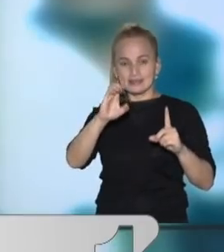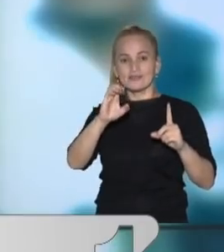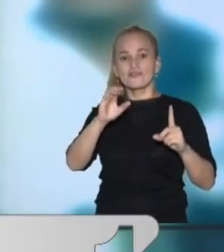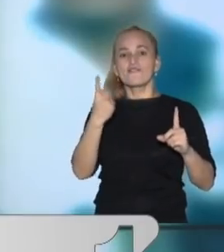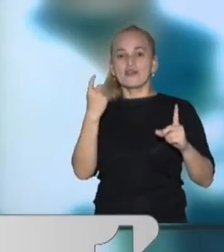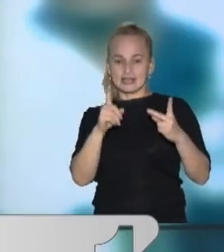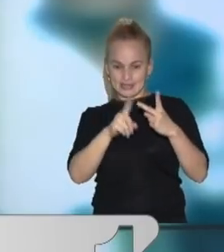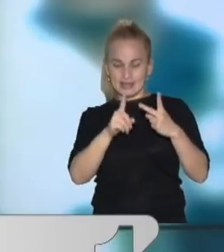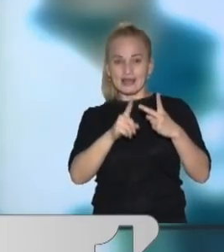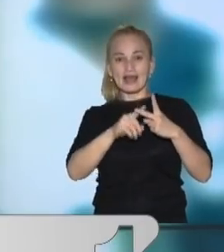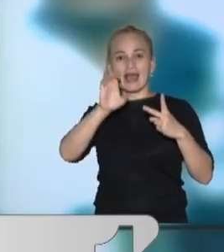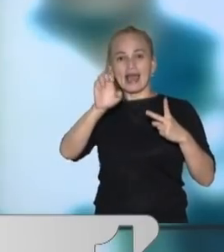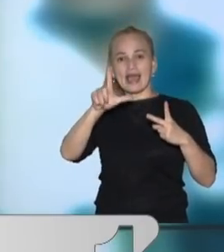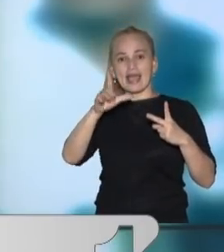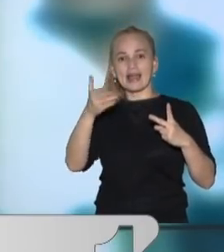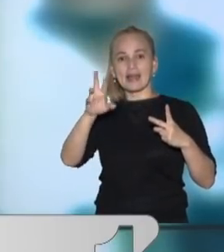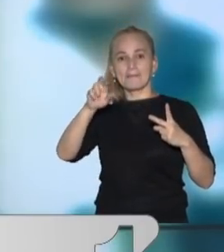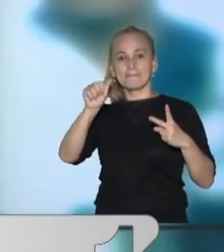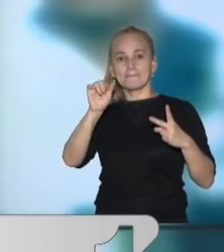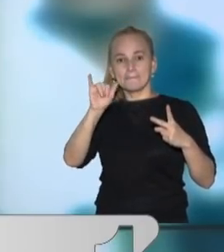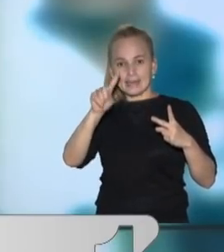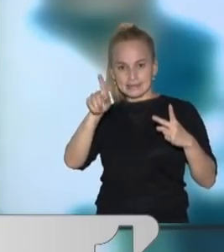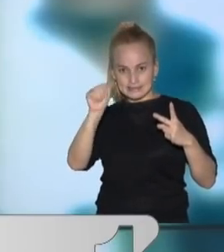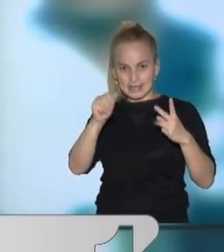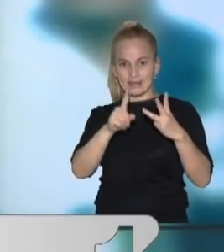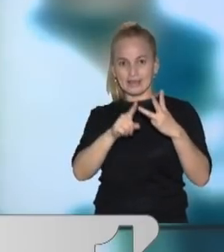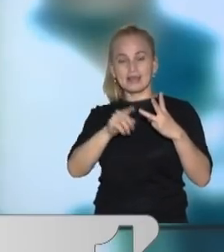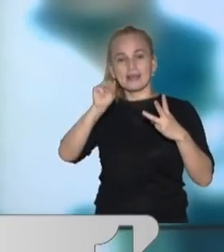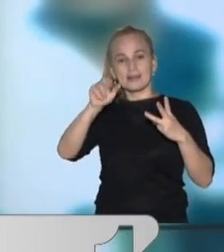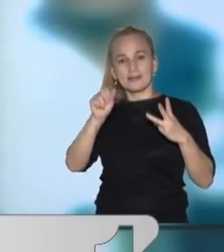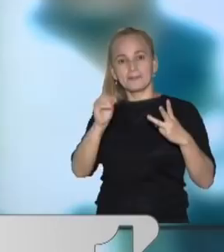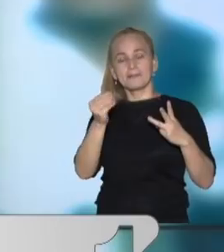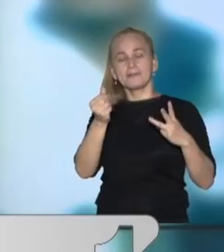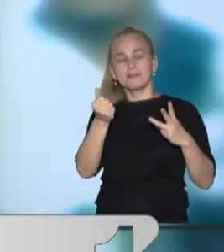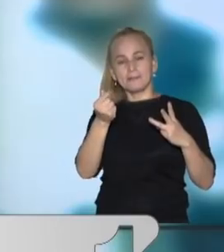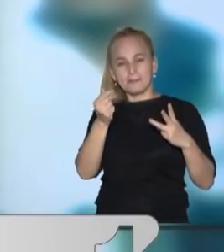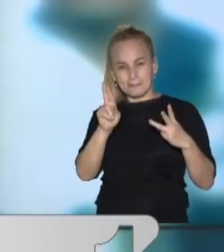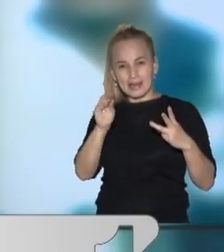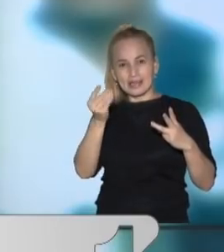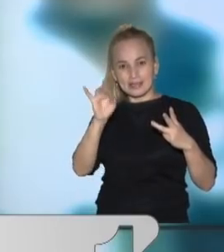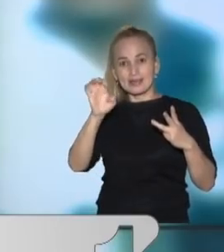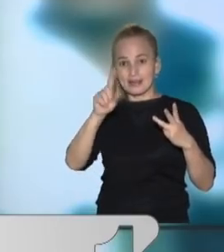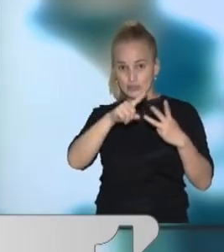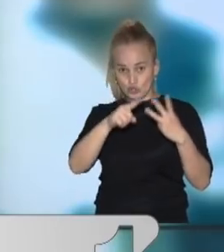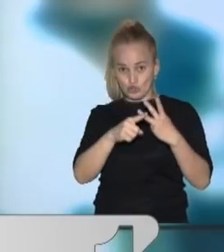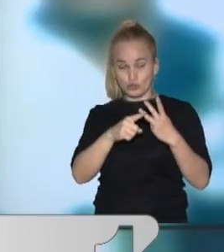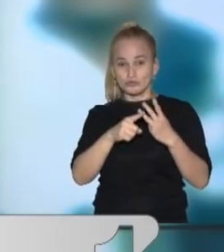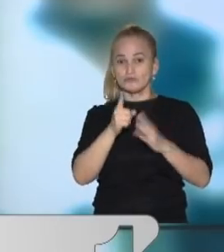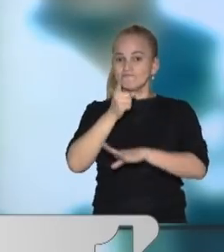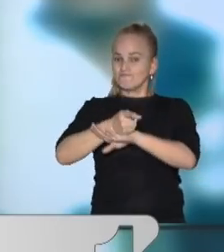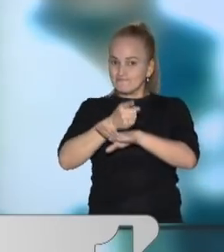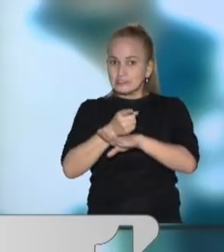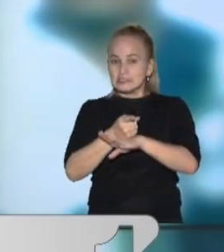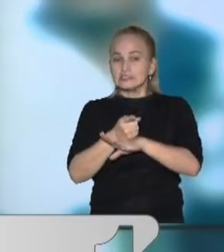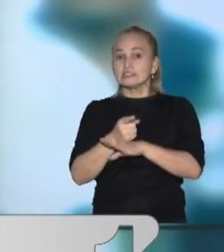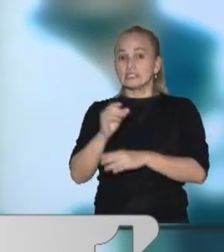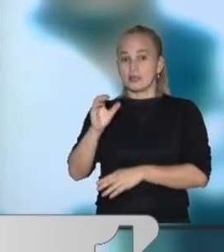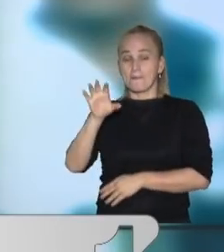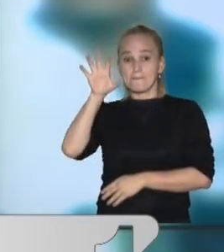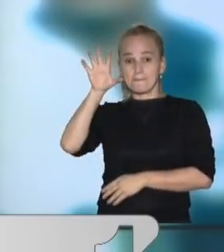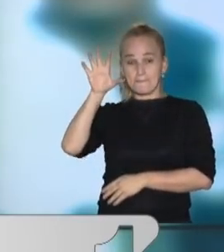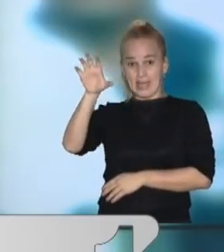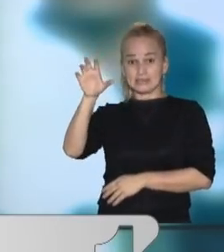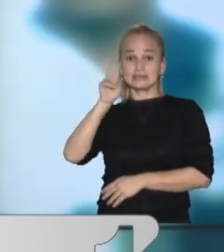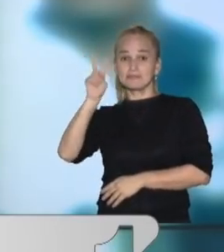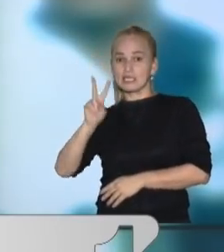como únicos jefes máximos de este grupo Segunda Marquetalia, que ahora pues ya tienen también una situación difícil en Venezuela, donde